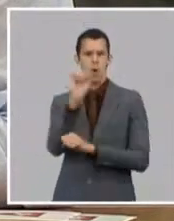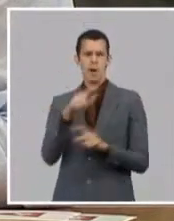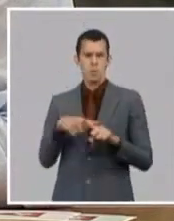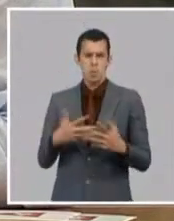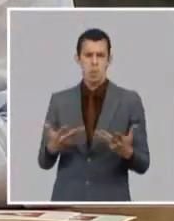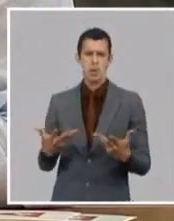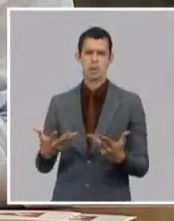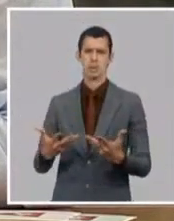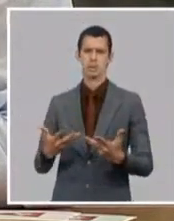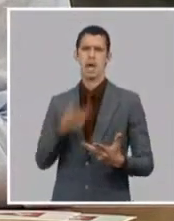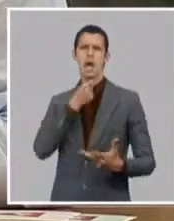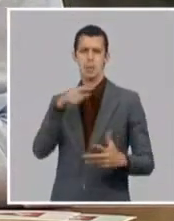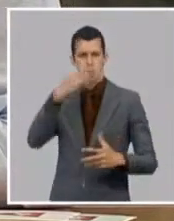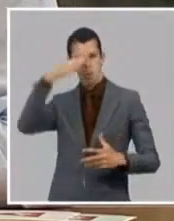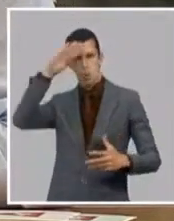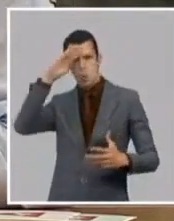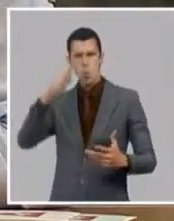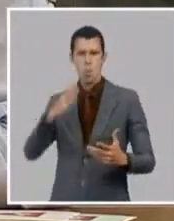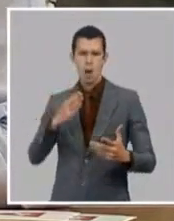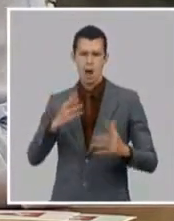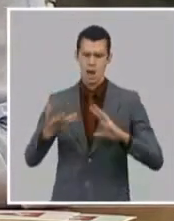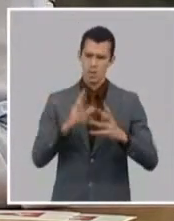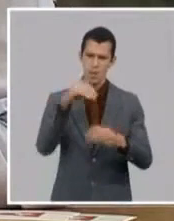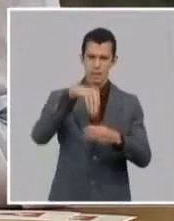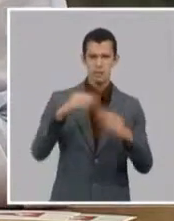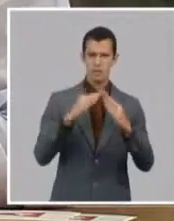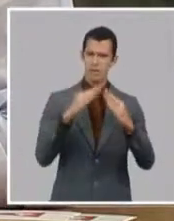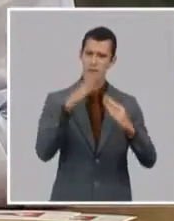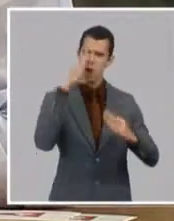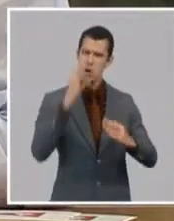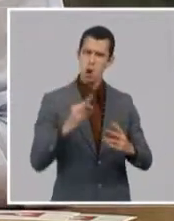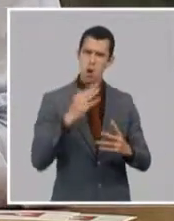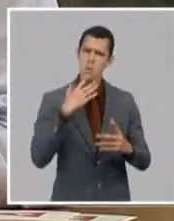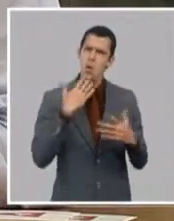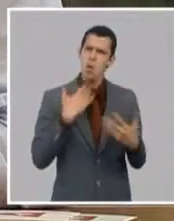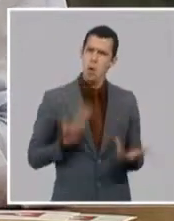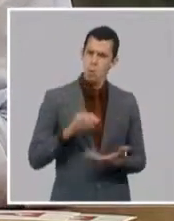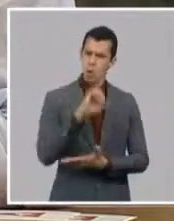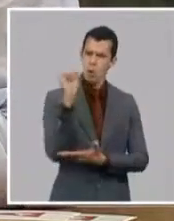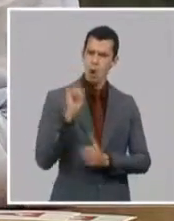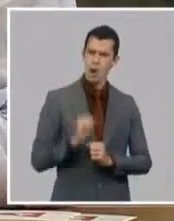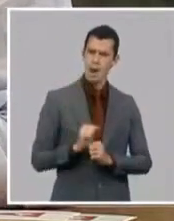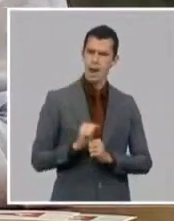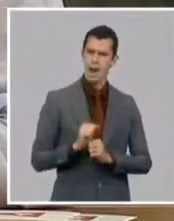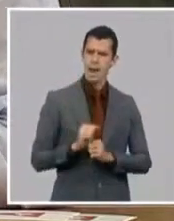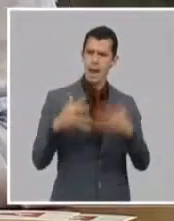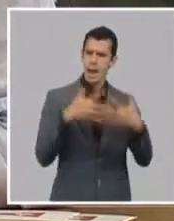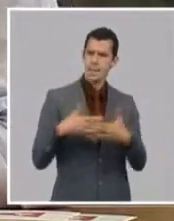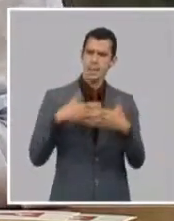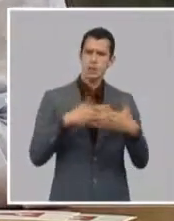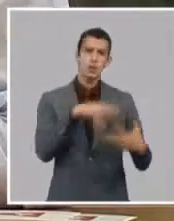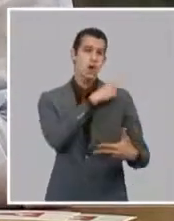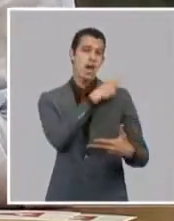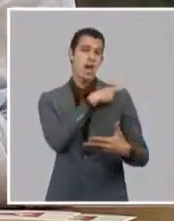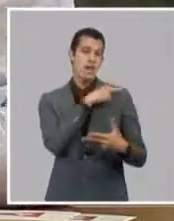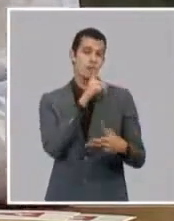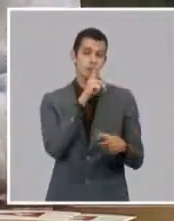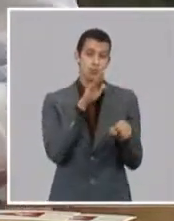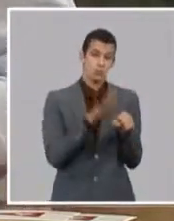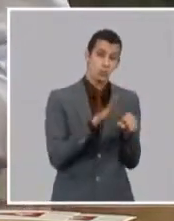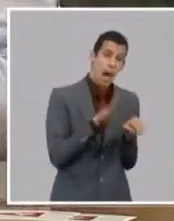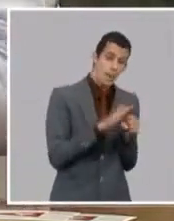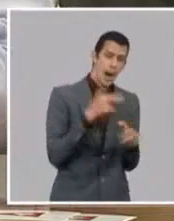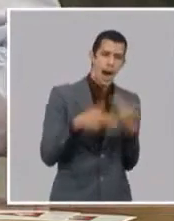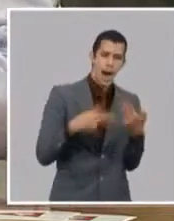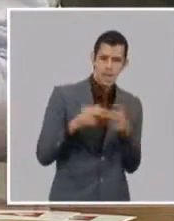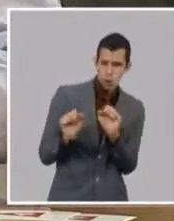país, que responden a otros proyectos ajenos, a proyectos injerencistas, a proyectos desestabilizadores, y ahí hace